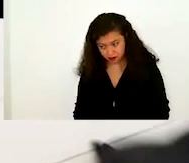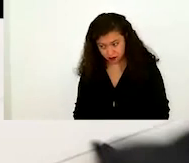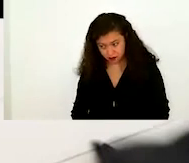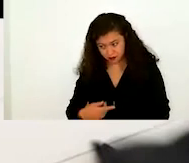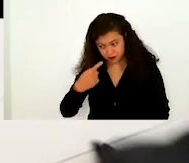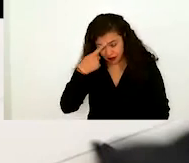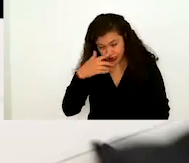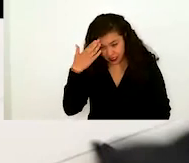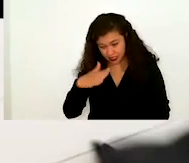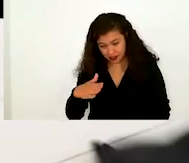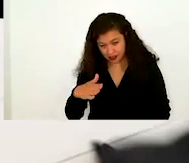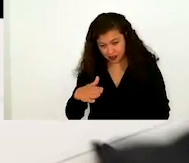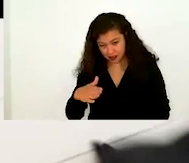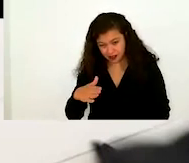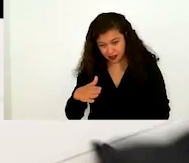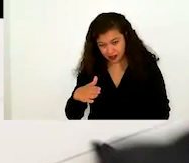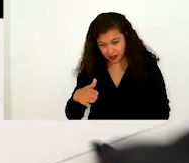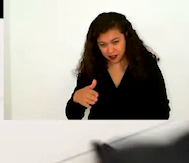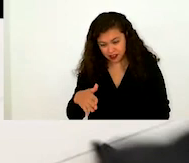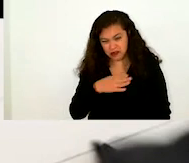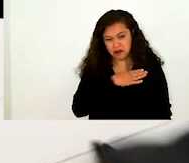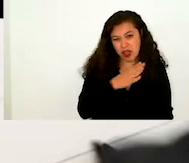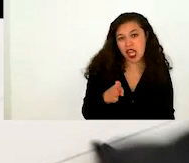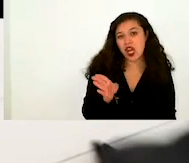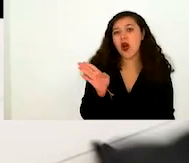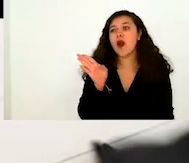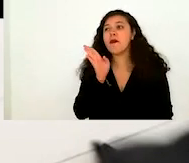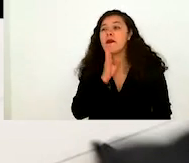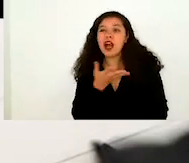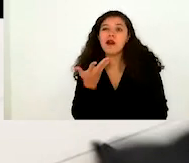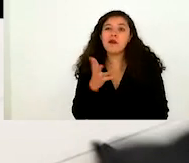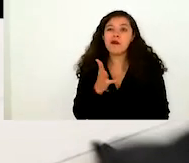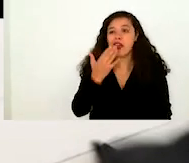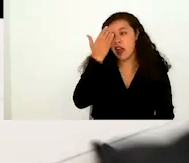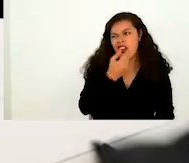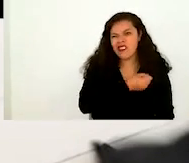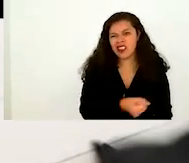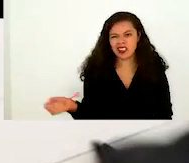incluso menos en que no son tan buenos cuáles son tus habilidades